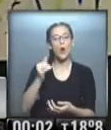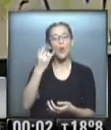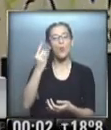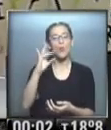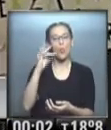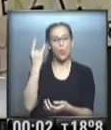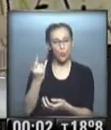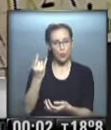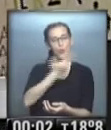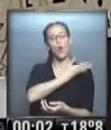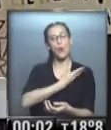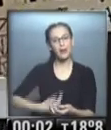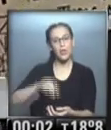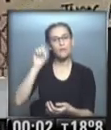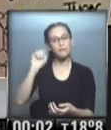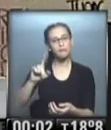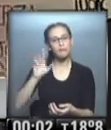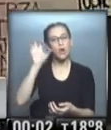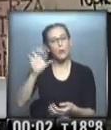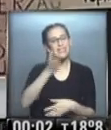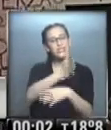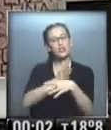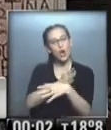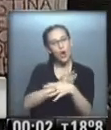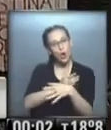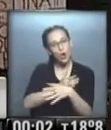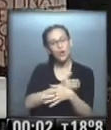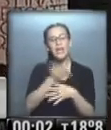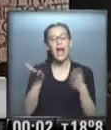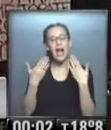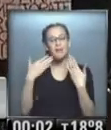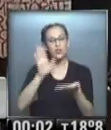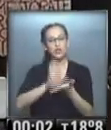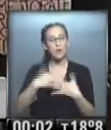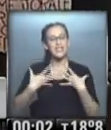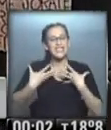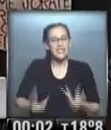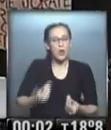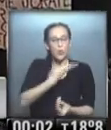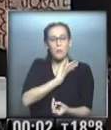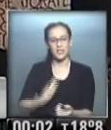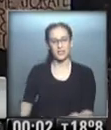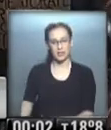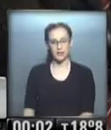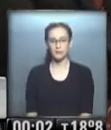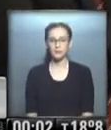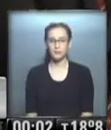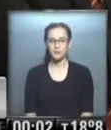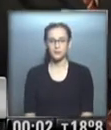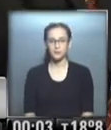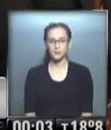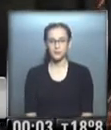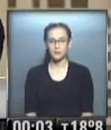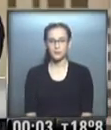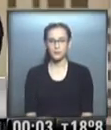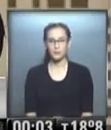el gobernador de la provincia, Daniel Scioli, se refirieron a la salud de la presidenta. Y la clave